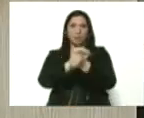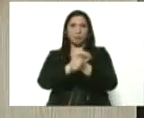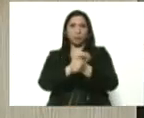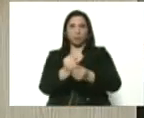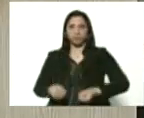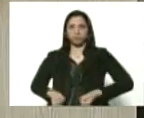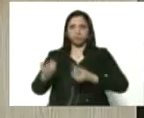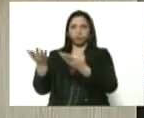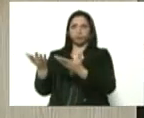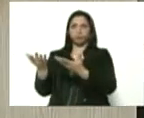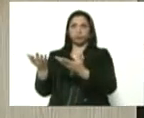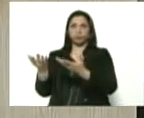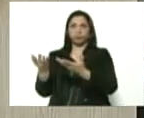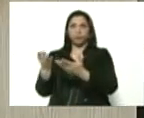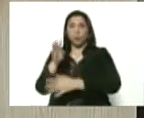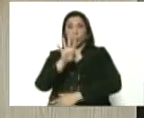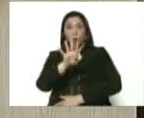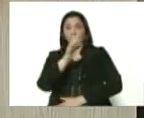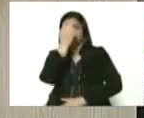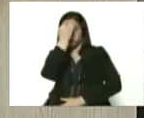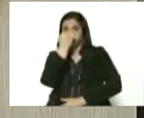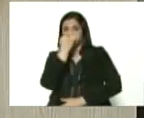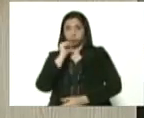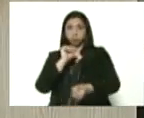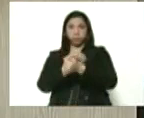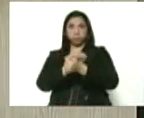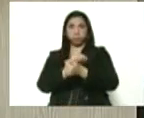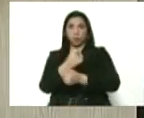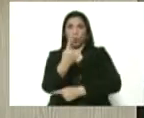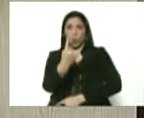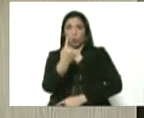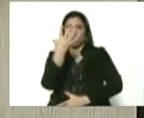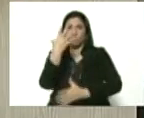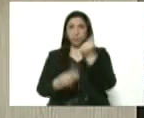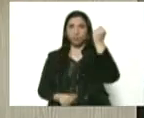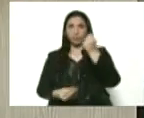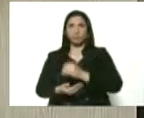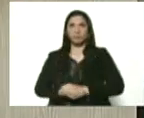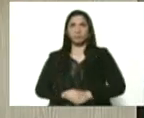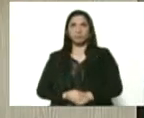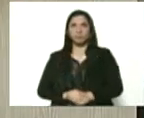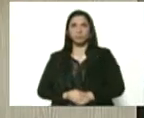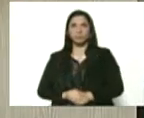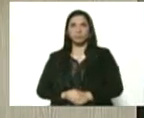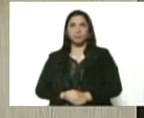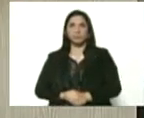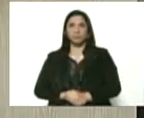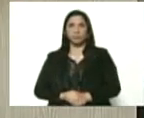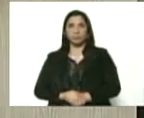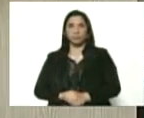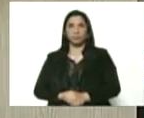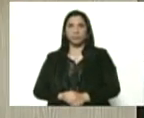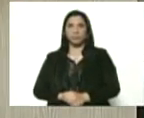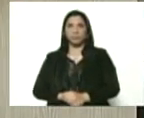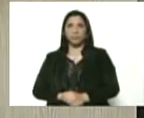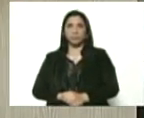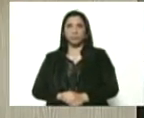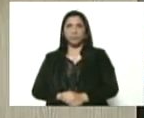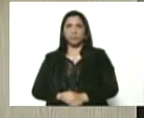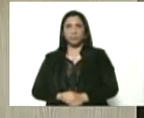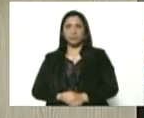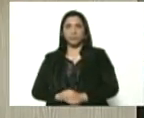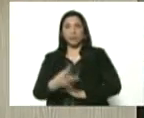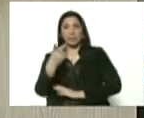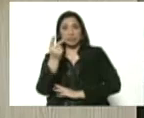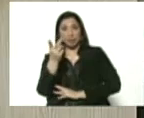porque 4 terroristas capturados y 1 se encuentra actualmente desaparecido. De la